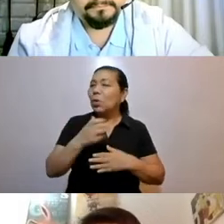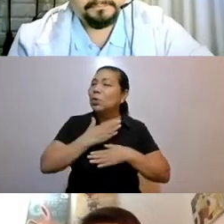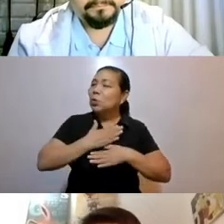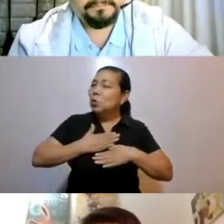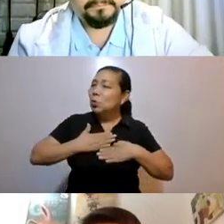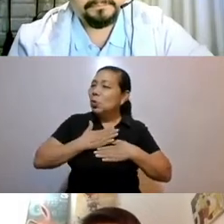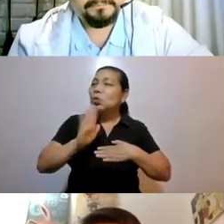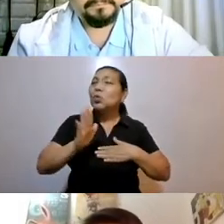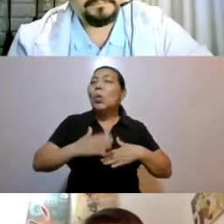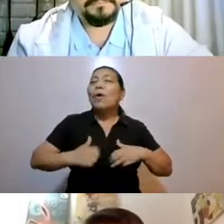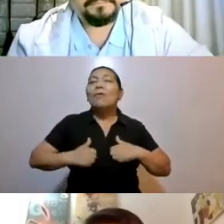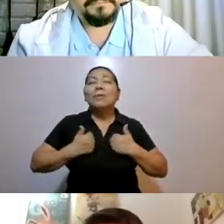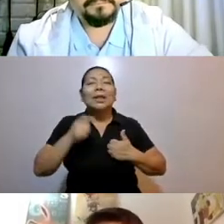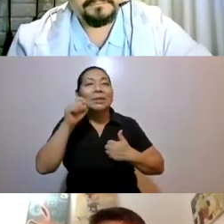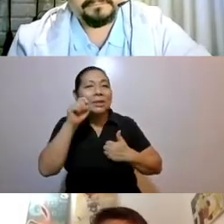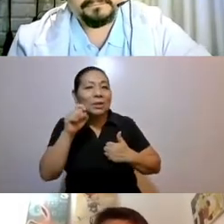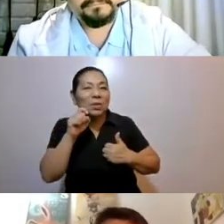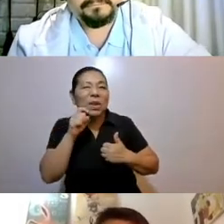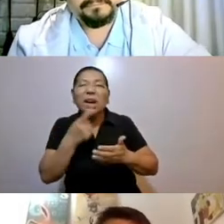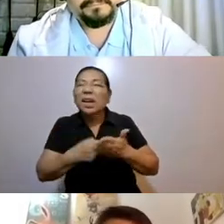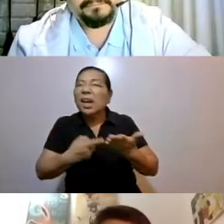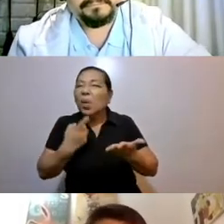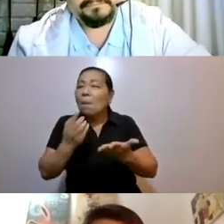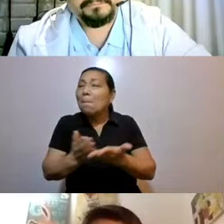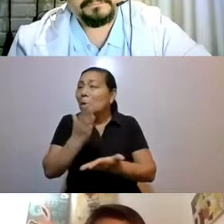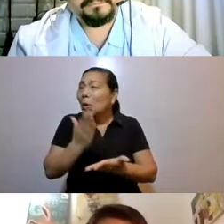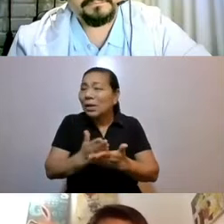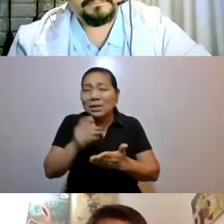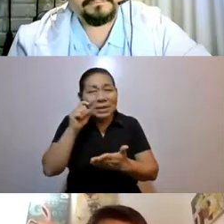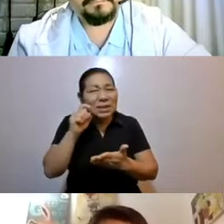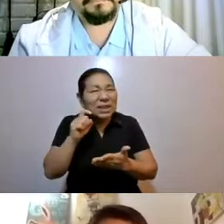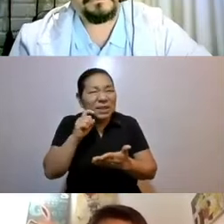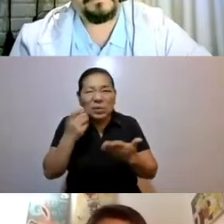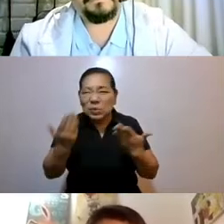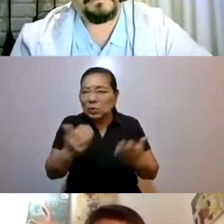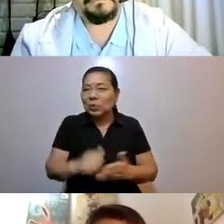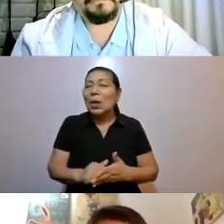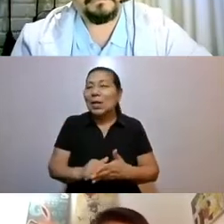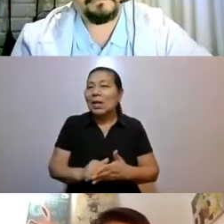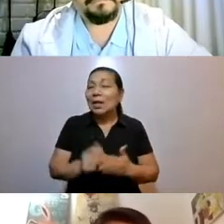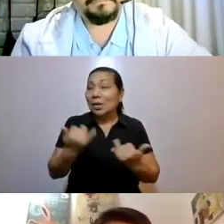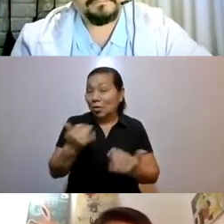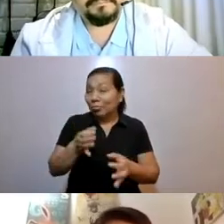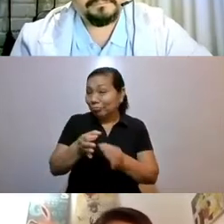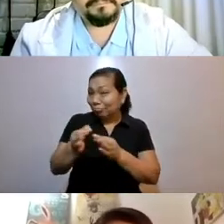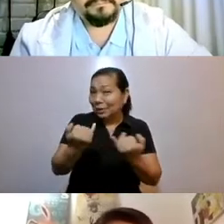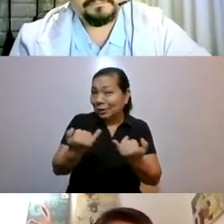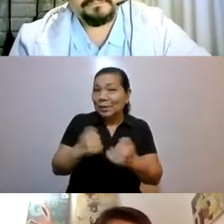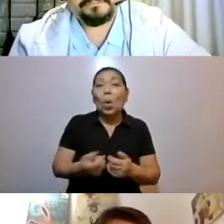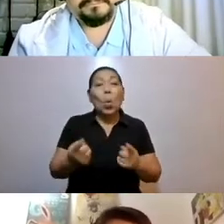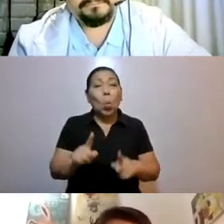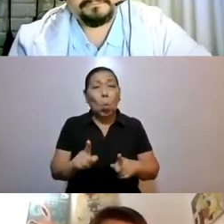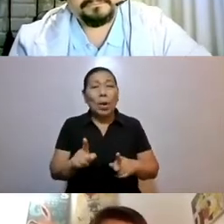de su vida sexual. ¿Y qué es una dificultad sexual? ¿No? Que es uno de los motivos de la charla. Es cuando